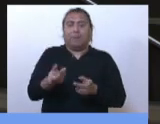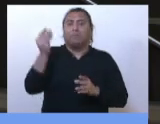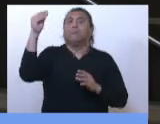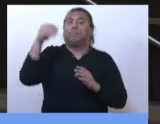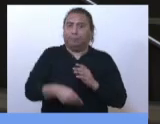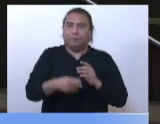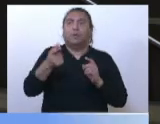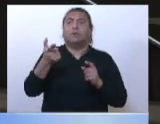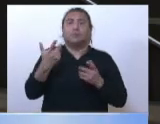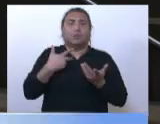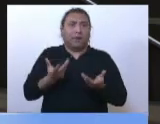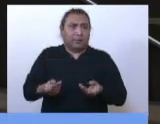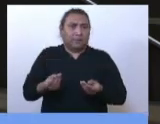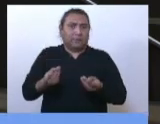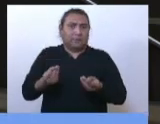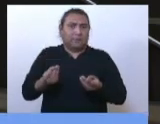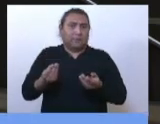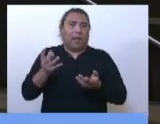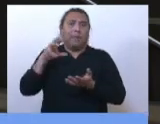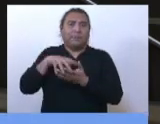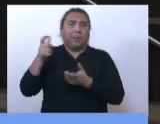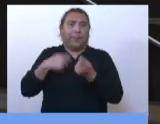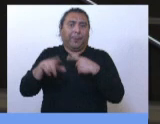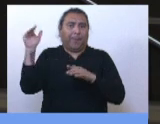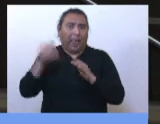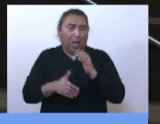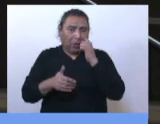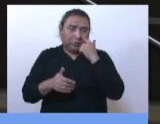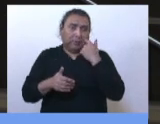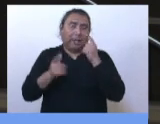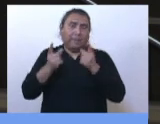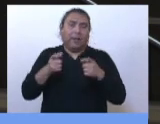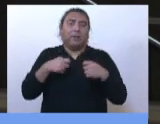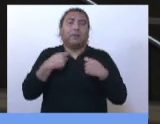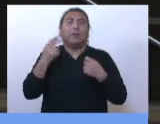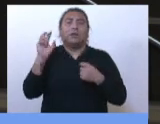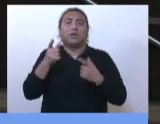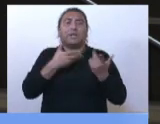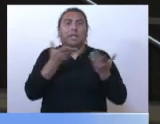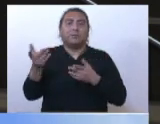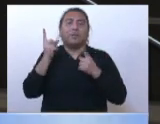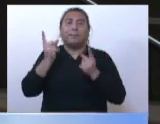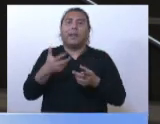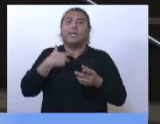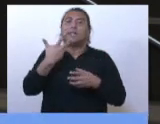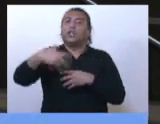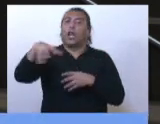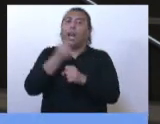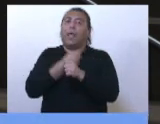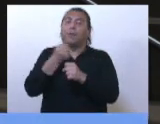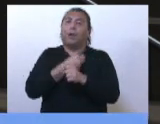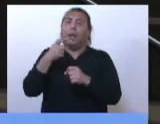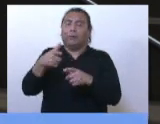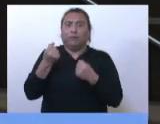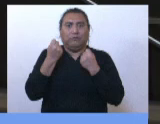afecta a la industria y después la dolarización de los servicios se produce una transferencia al sector laboral que es tan